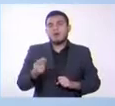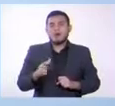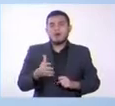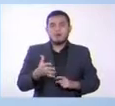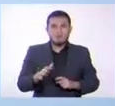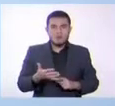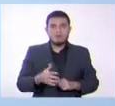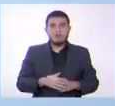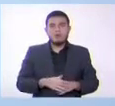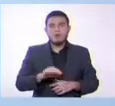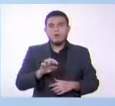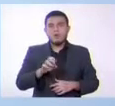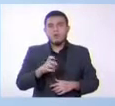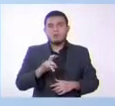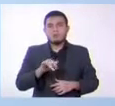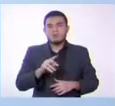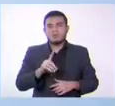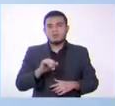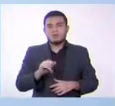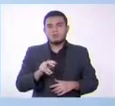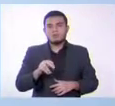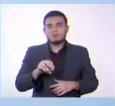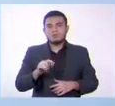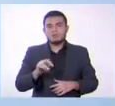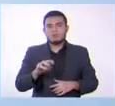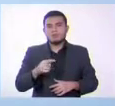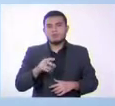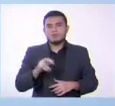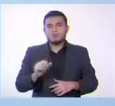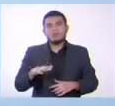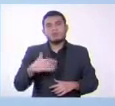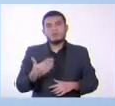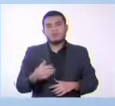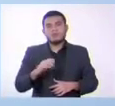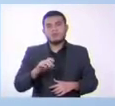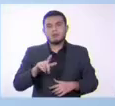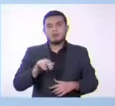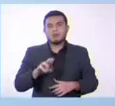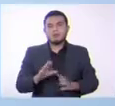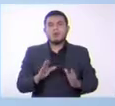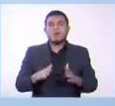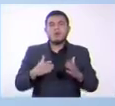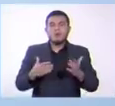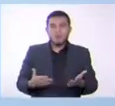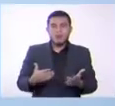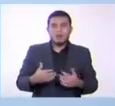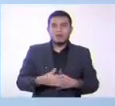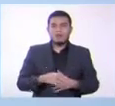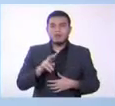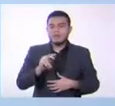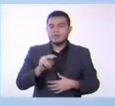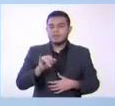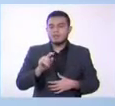de oxidación del nitrógeno y luego del cloro. Para el nitrógeno